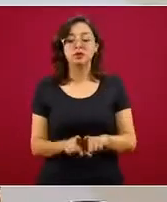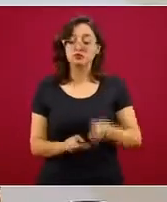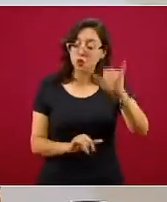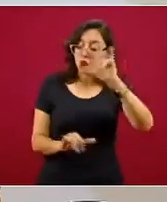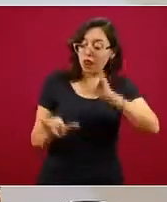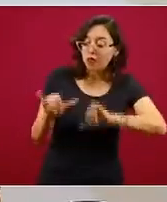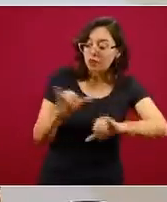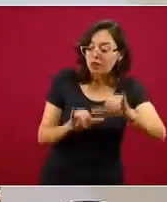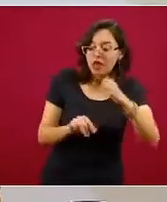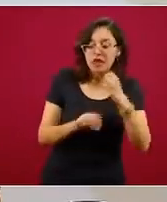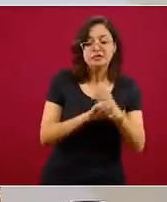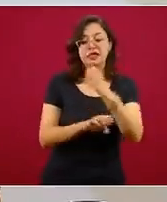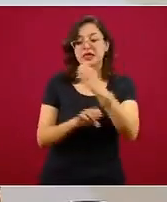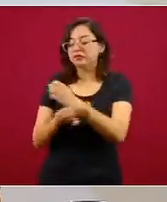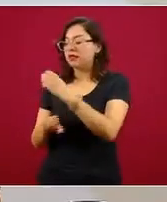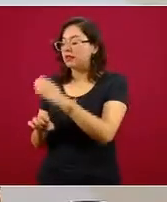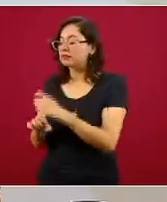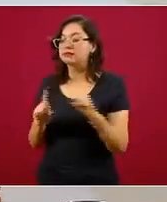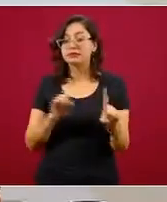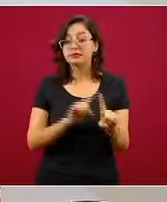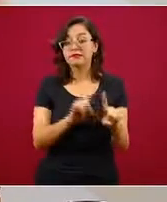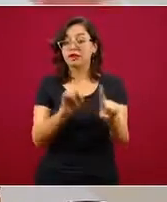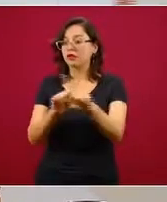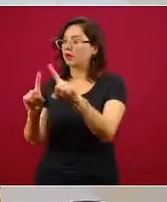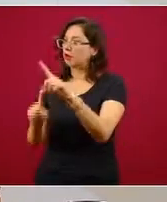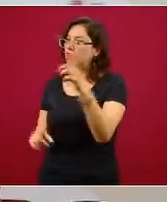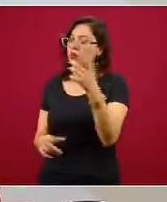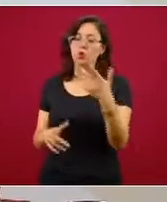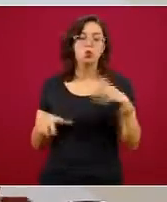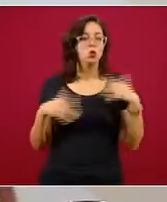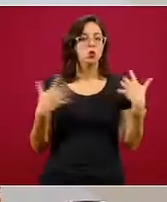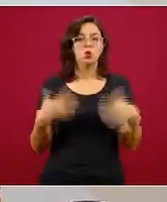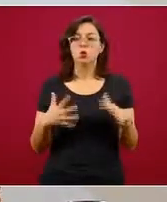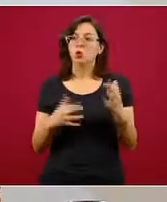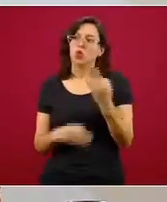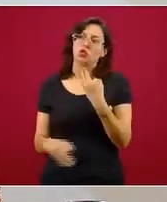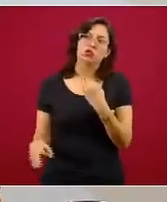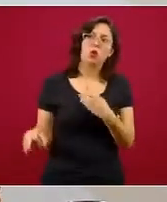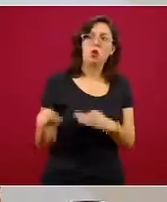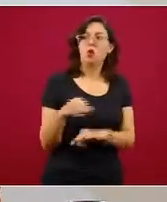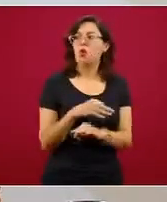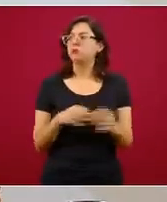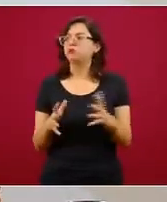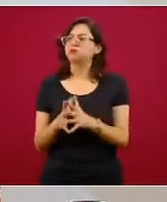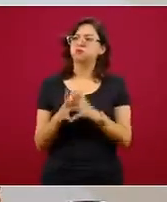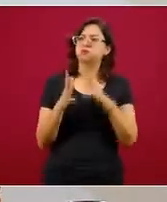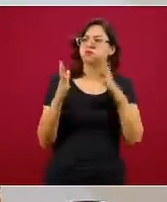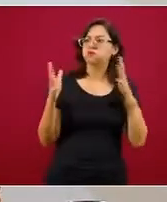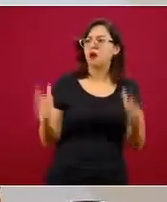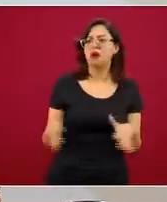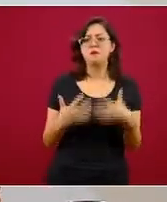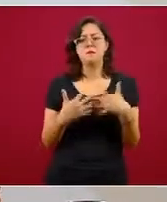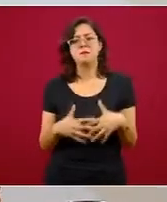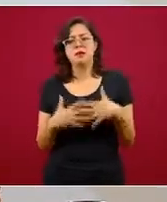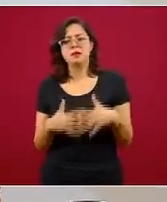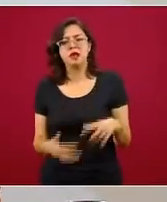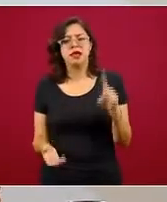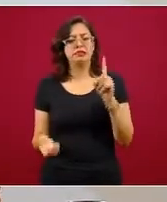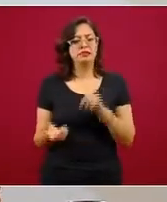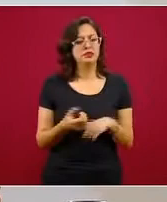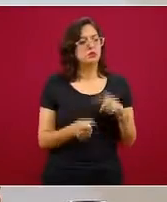laboratorios auxiliares de la vigilancia epidemiológica. Entonces, es toda una maquinaria que funciona para el Sistema Nacional de